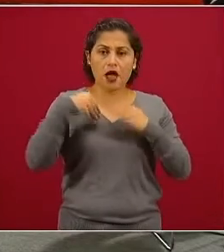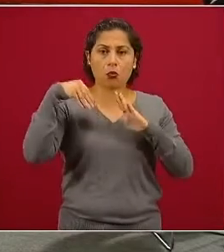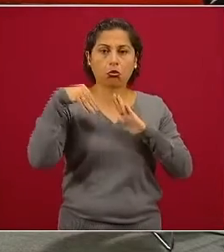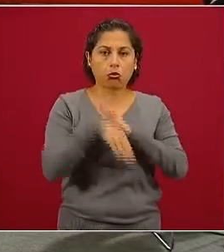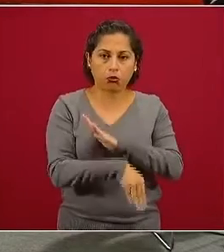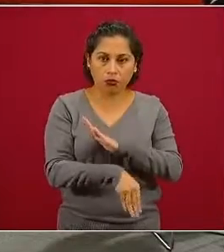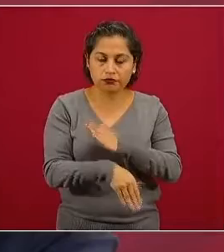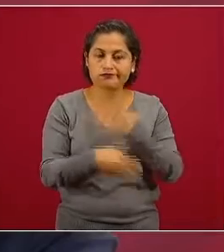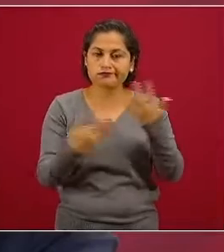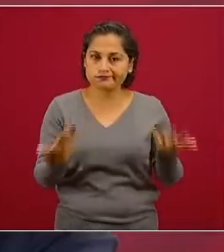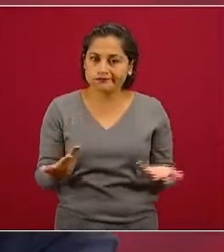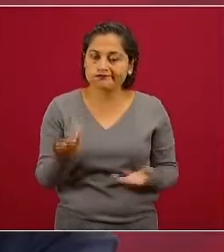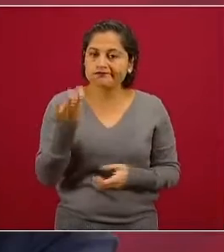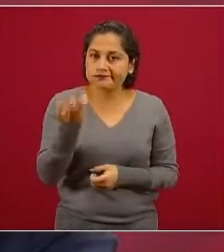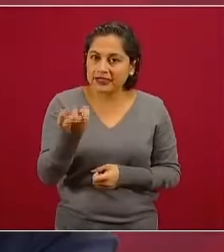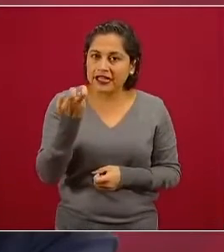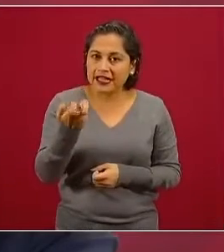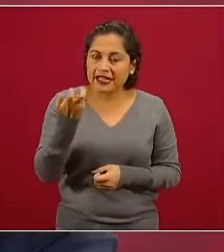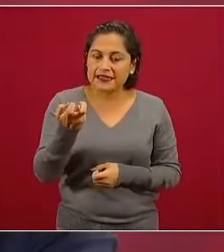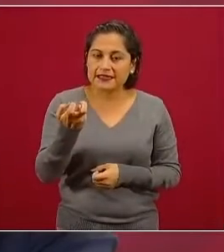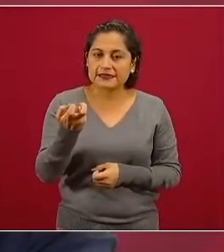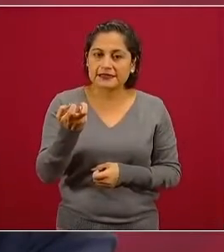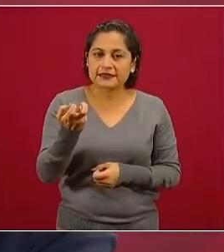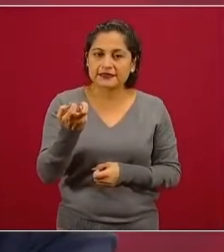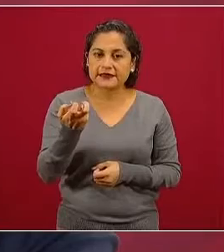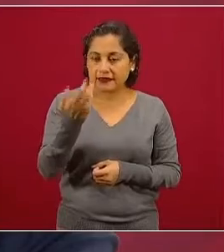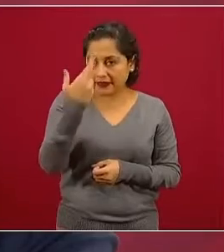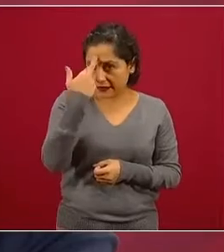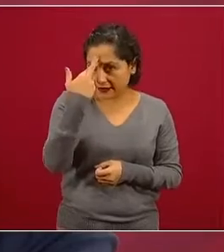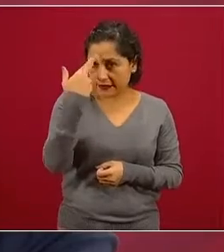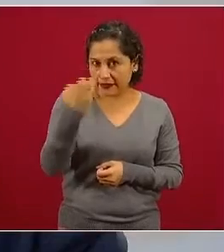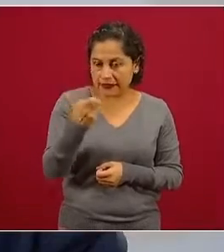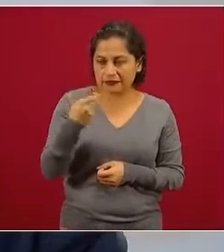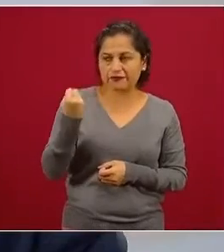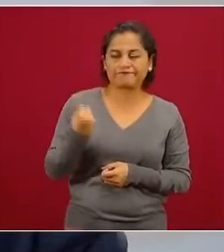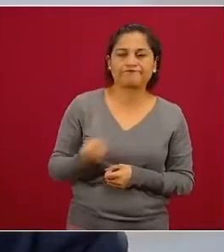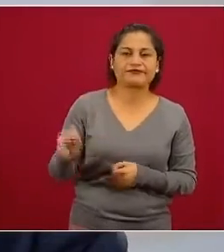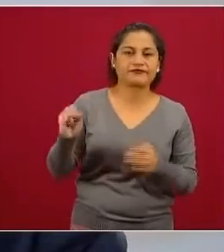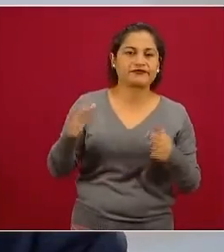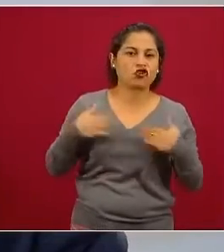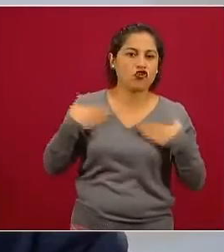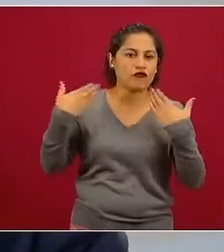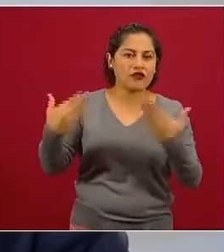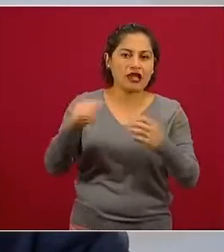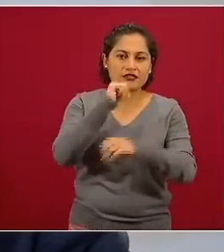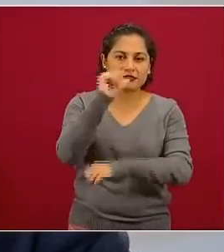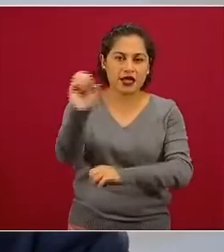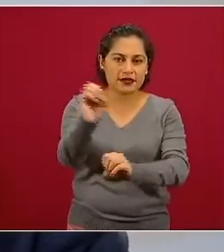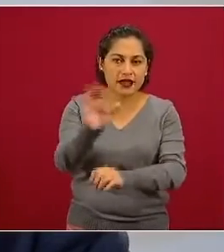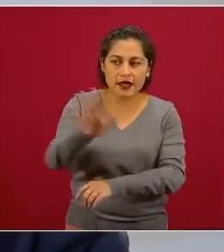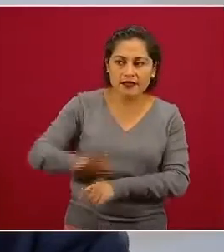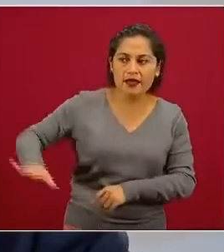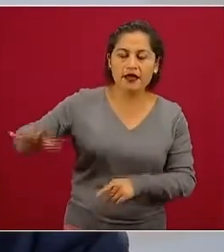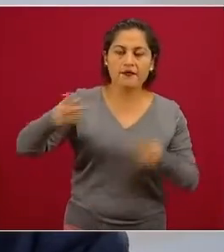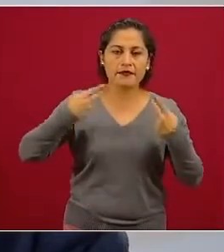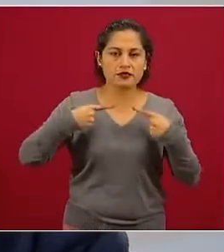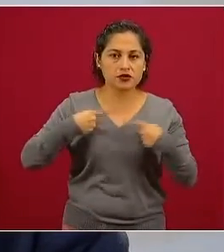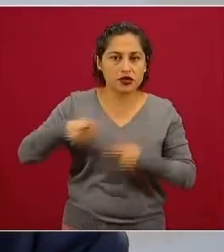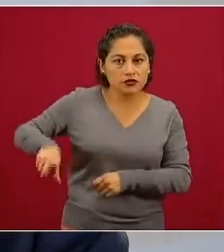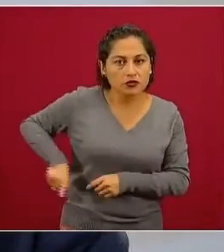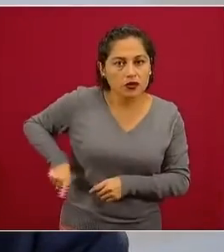a extender, pero es evidente que es el resultado de muchos años en los cuales o sea, no se inventó